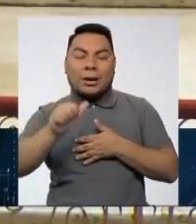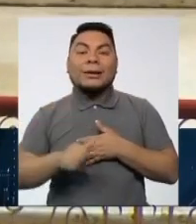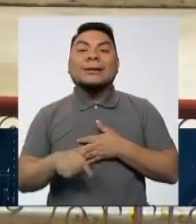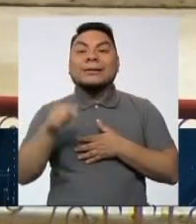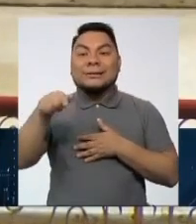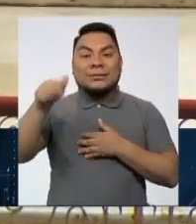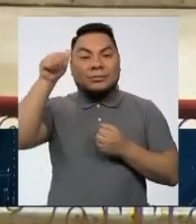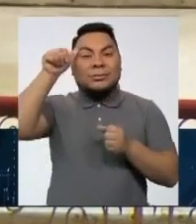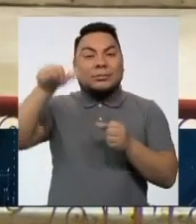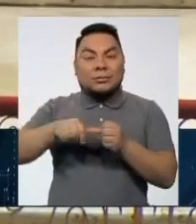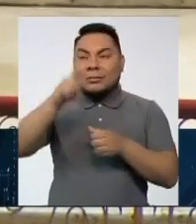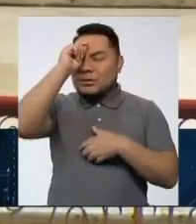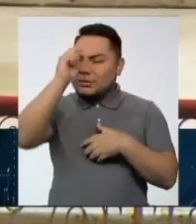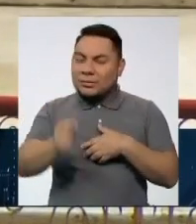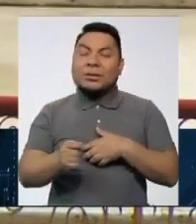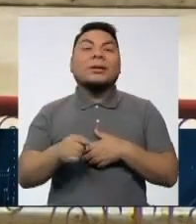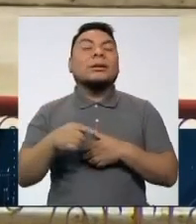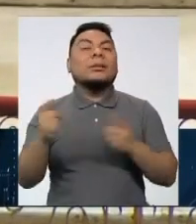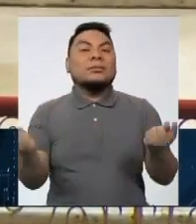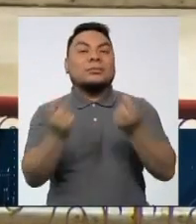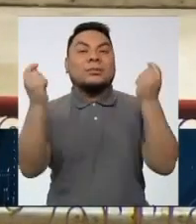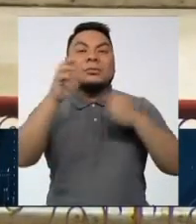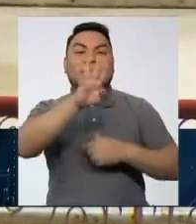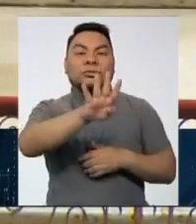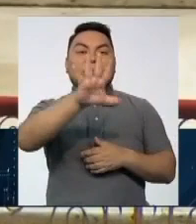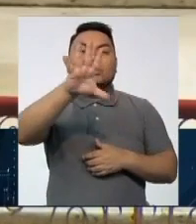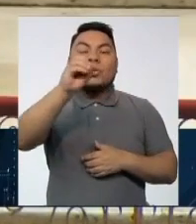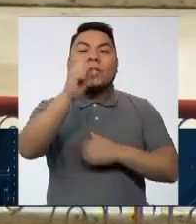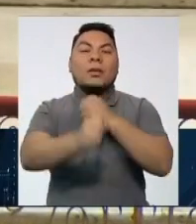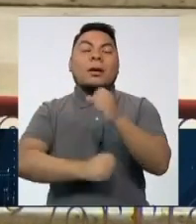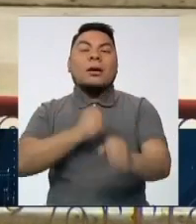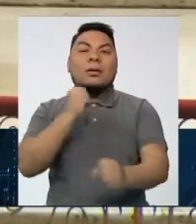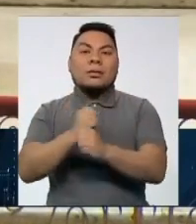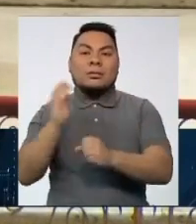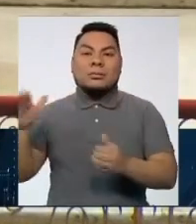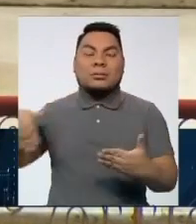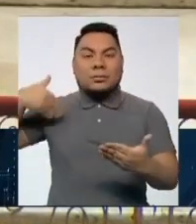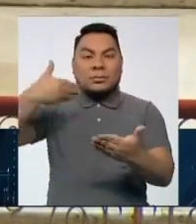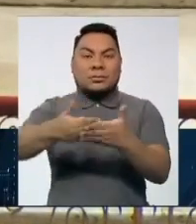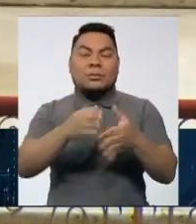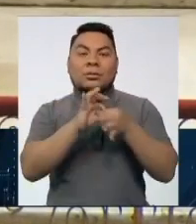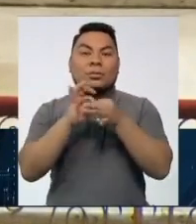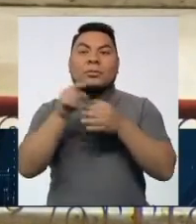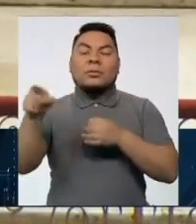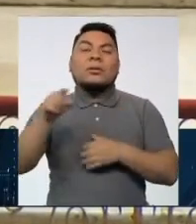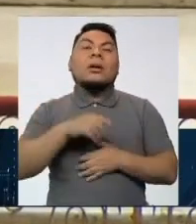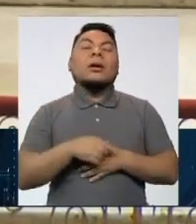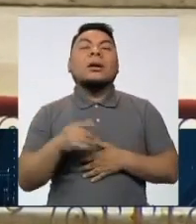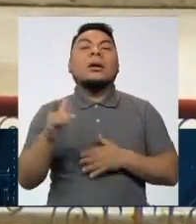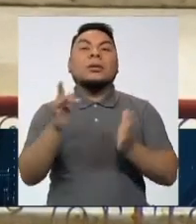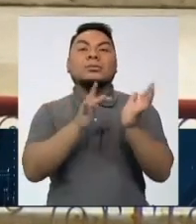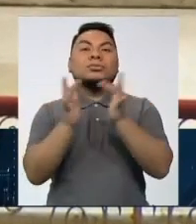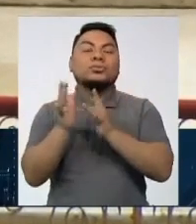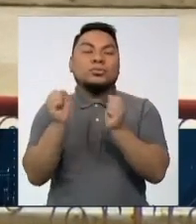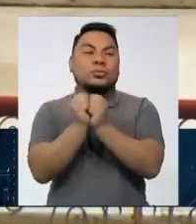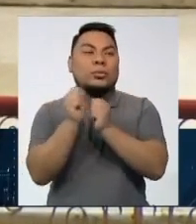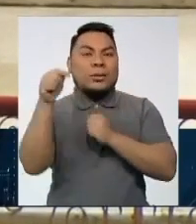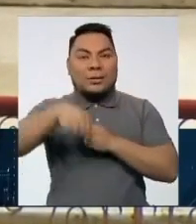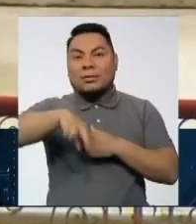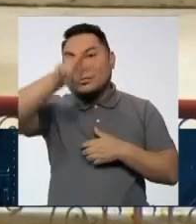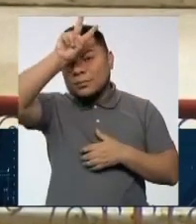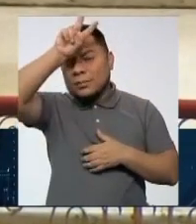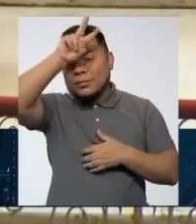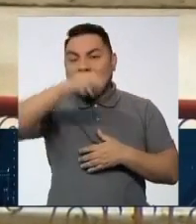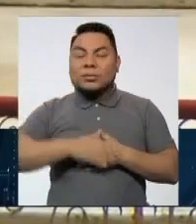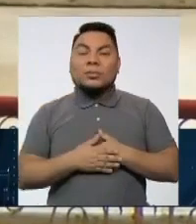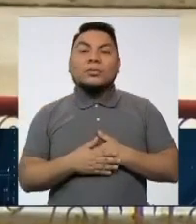tiempo los 450 años de la llegada de la Compañía de Jesús al Perú. Con